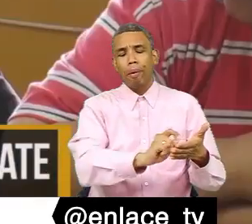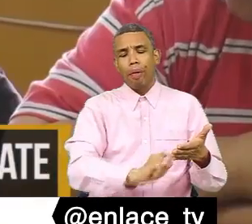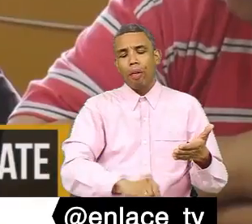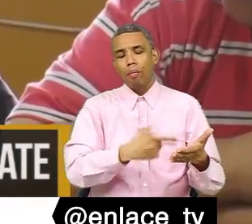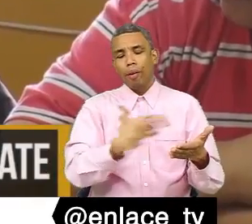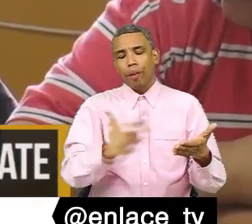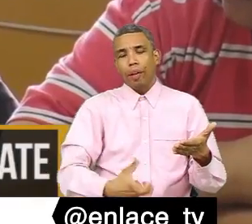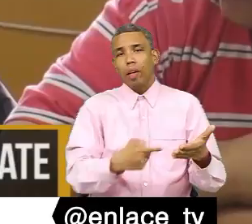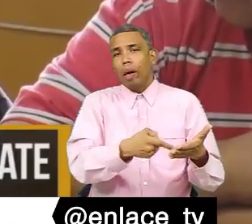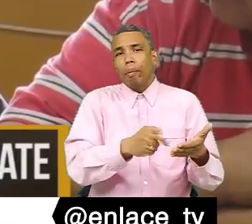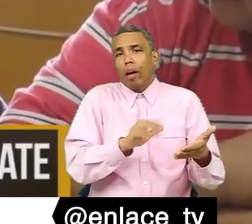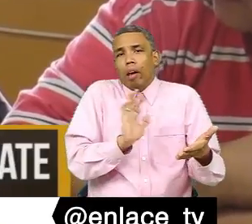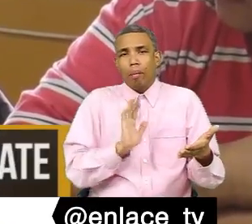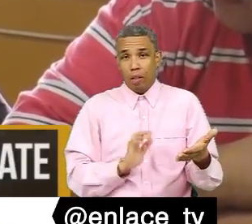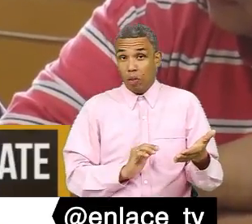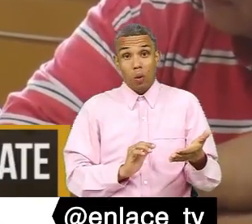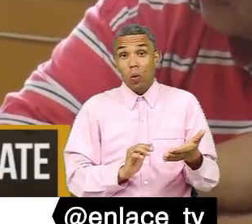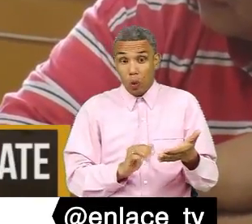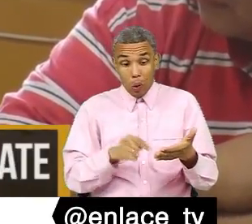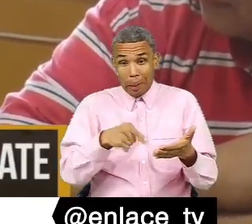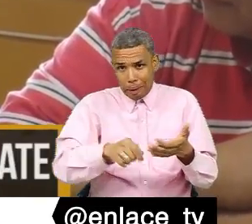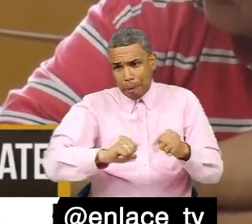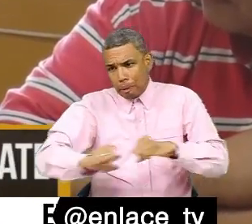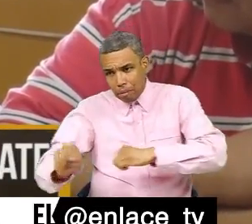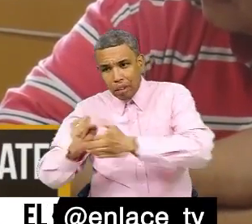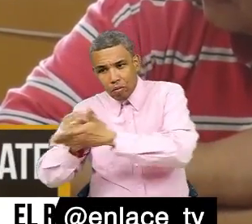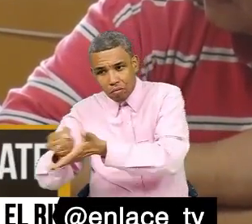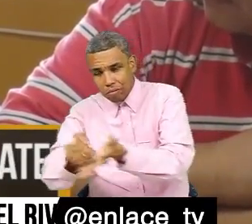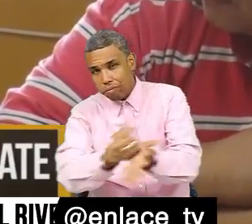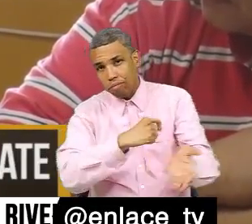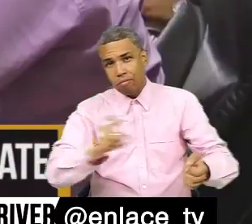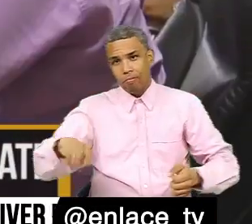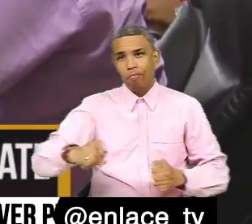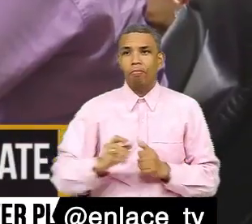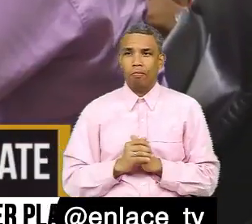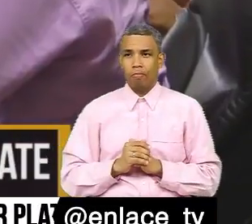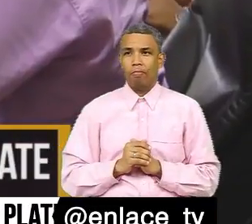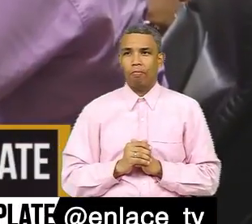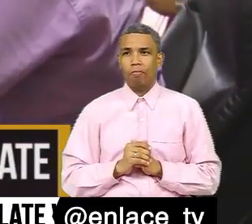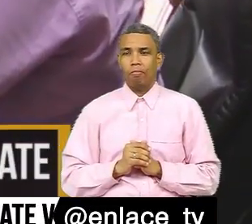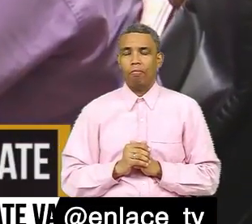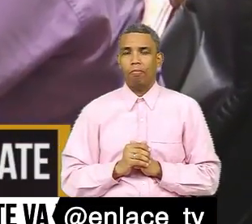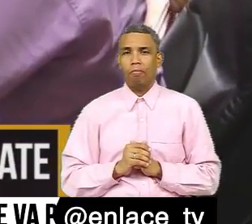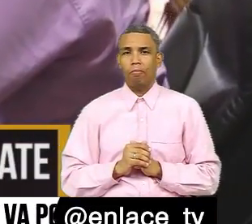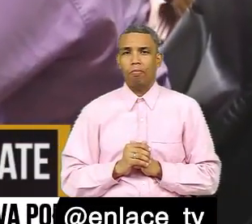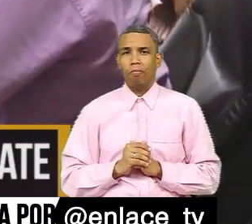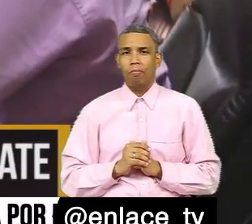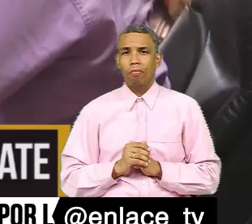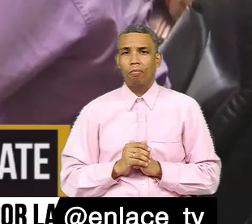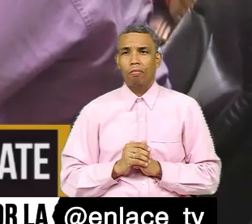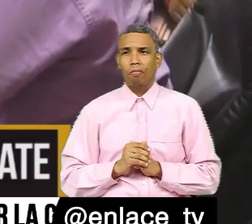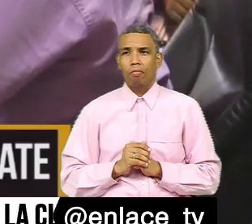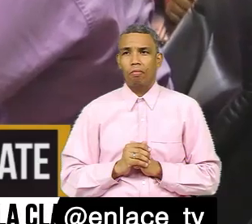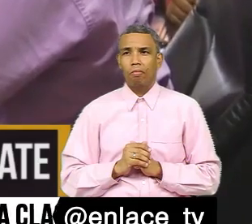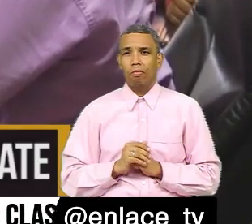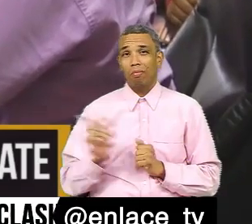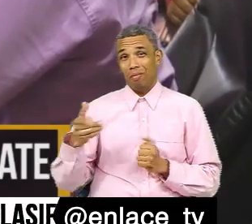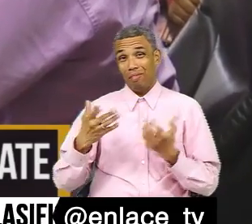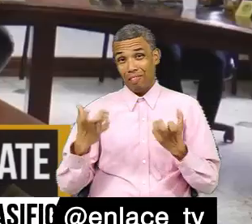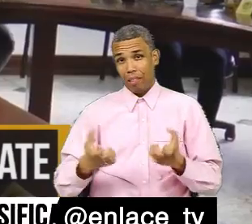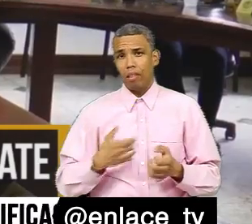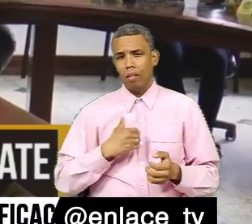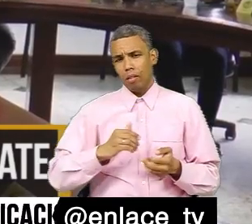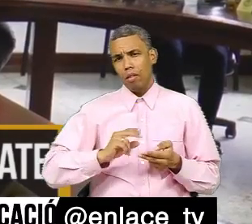papel. Alexander Álvarez, presidente de la Federación Comunal de Santander 2016-2020, espera un encuentro pronto con el mandatario de